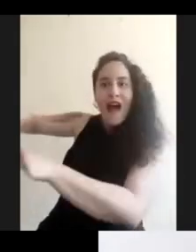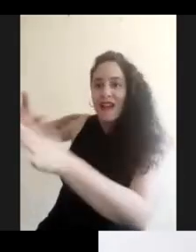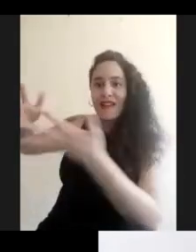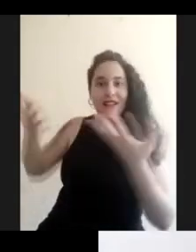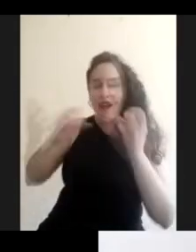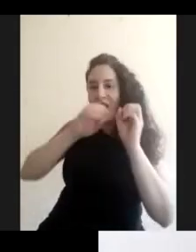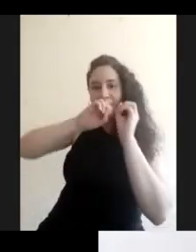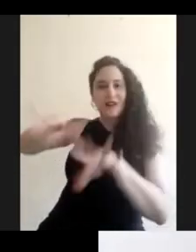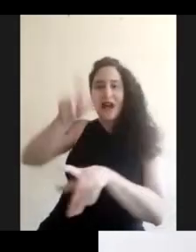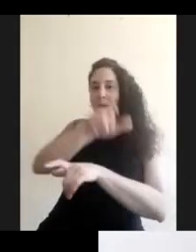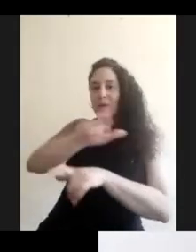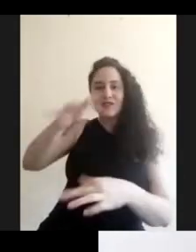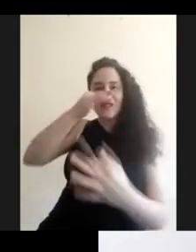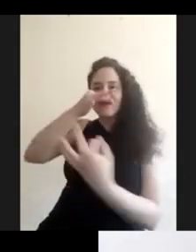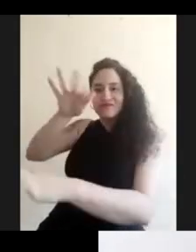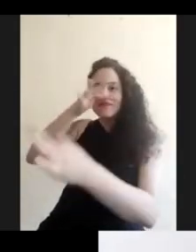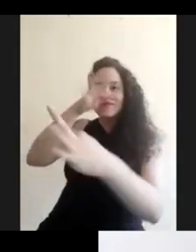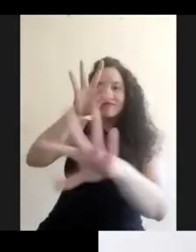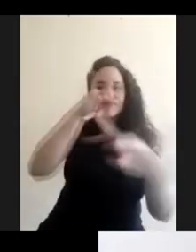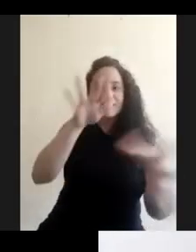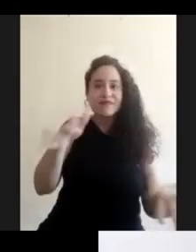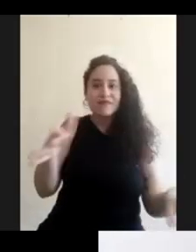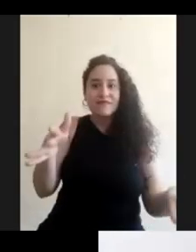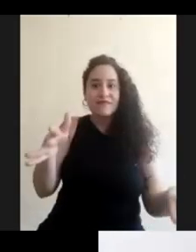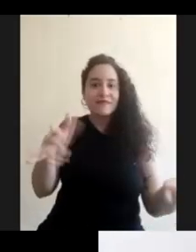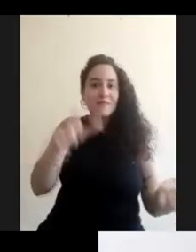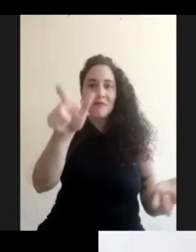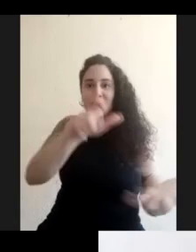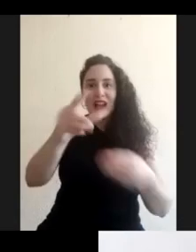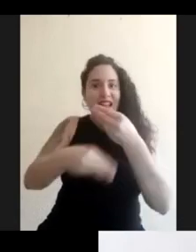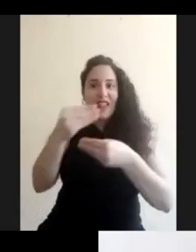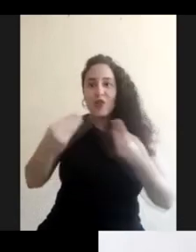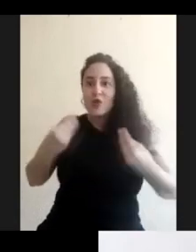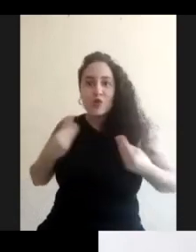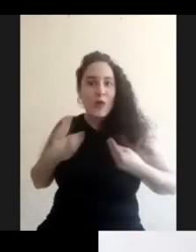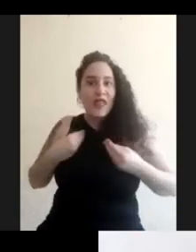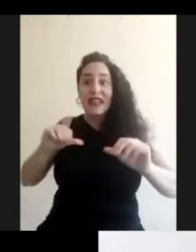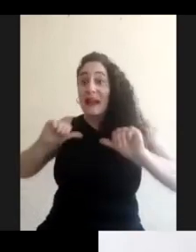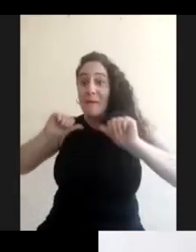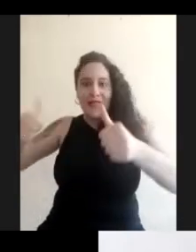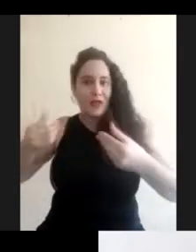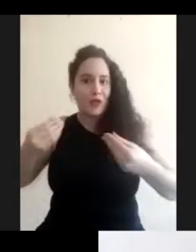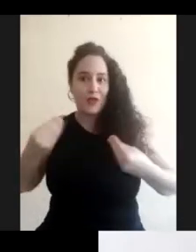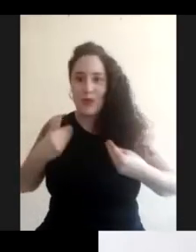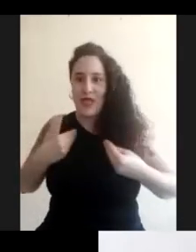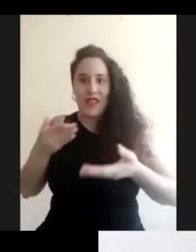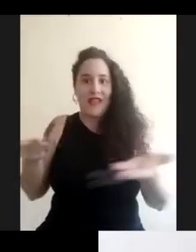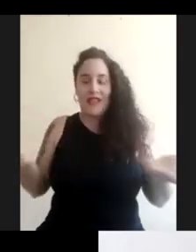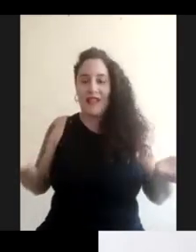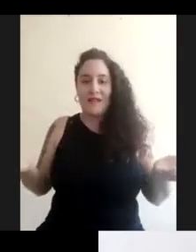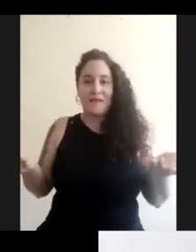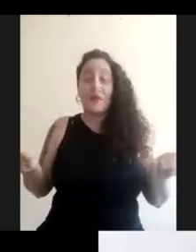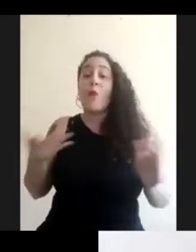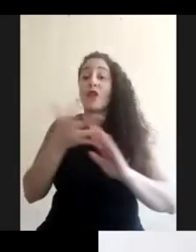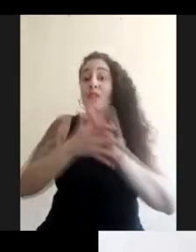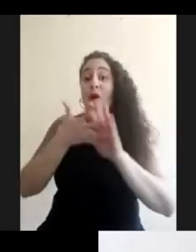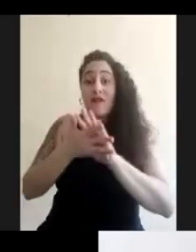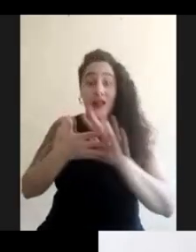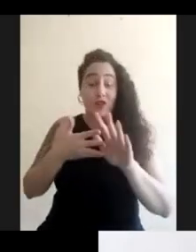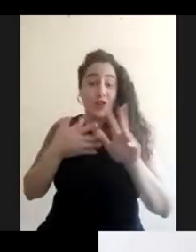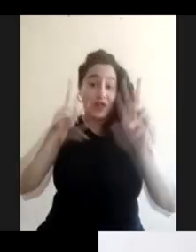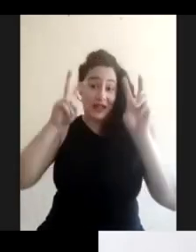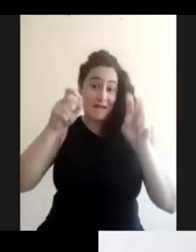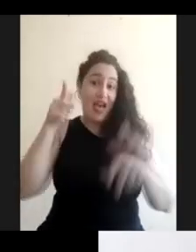a personas que están haciendo su vida, que están empezando su vida? Cuando hablamos del derecho a la educación, ¿es el